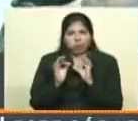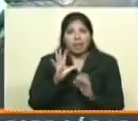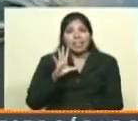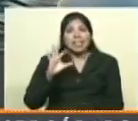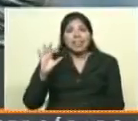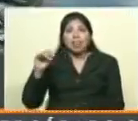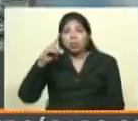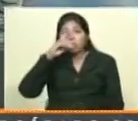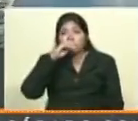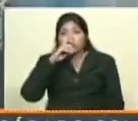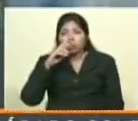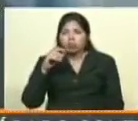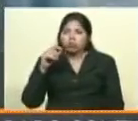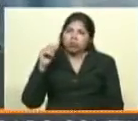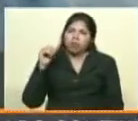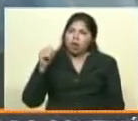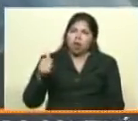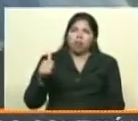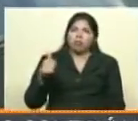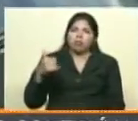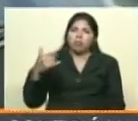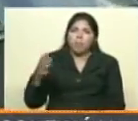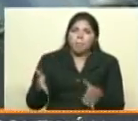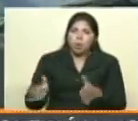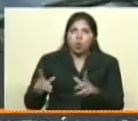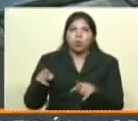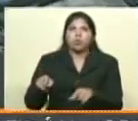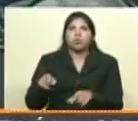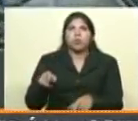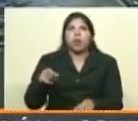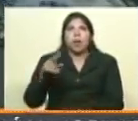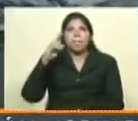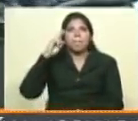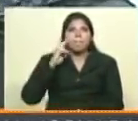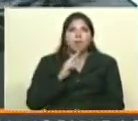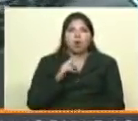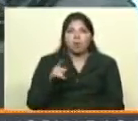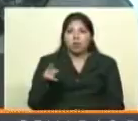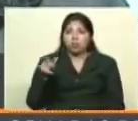o más, Simón Bolívar. Somos sus hijos.